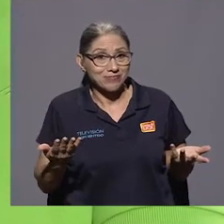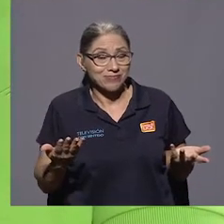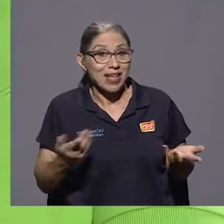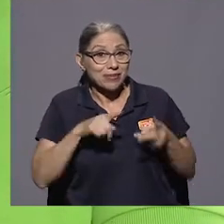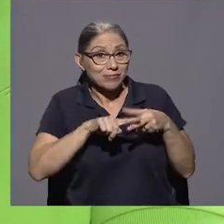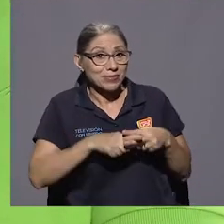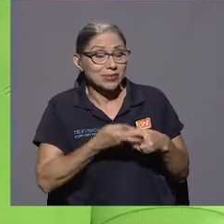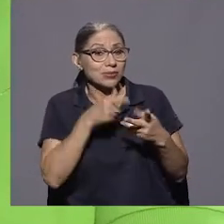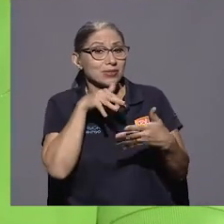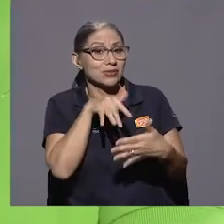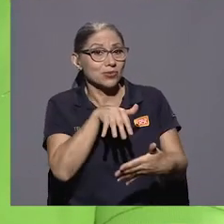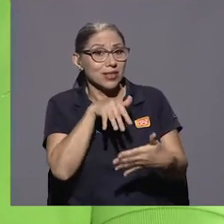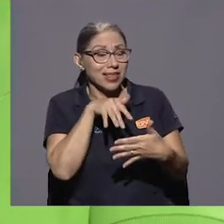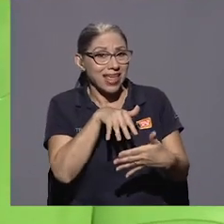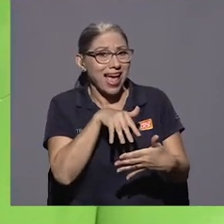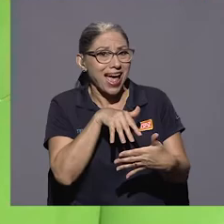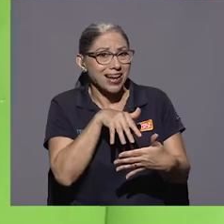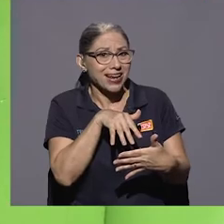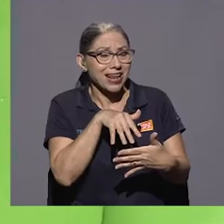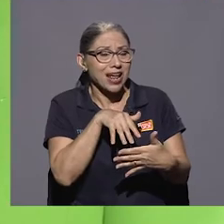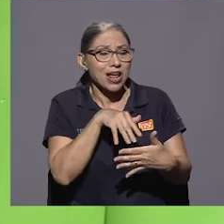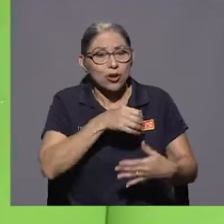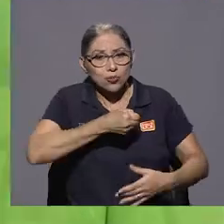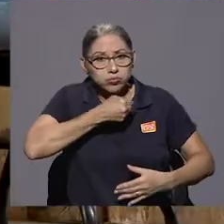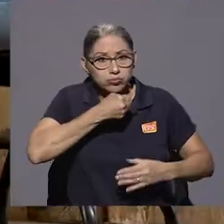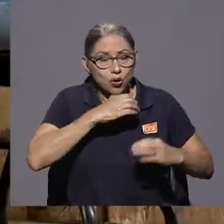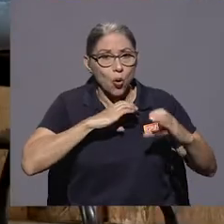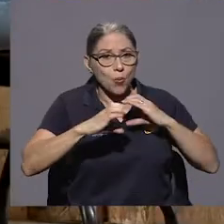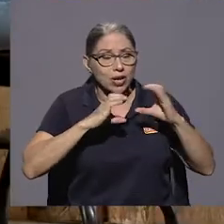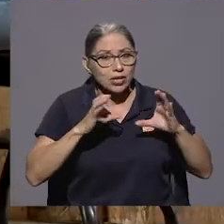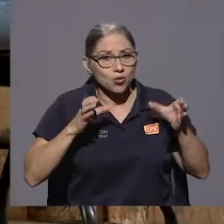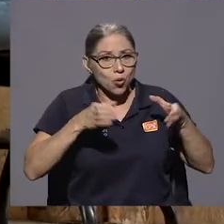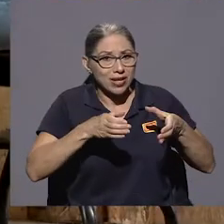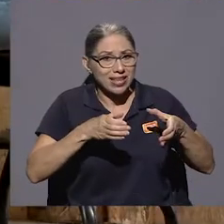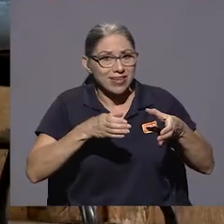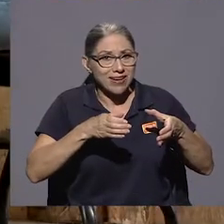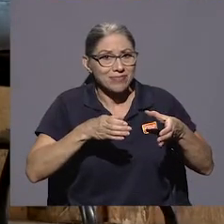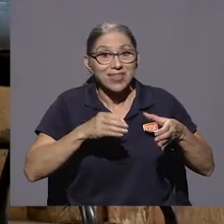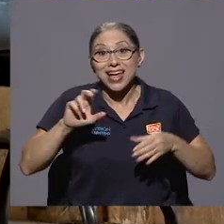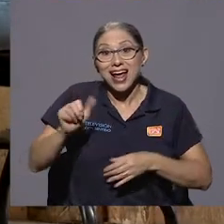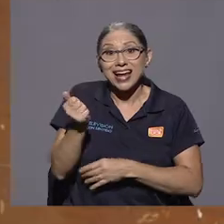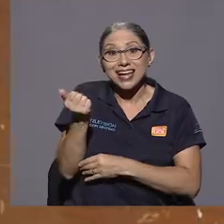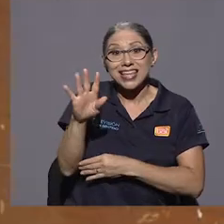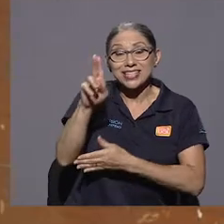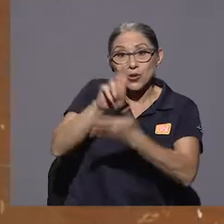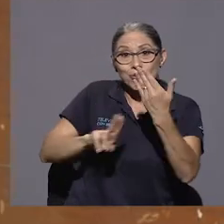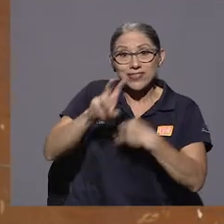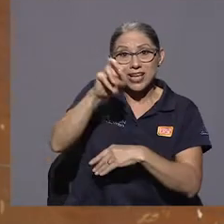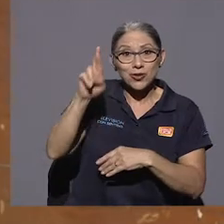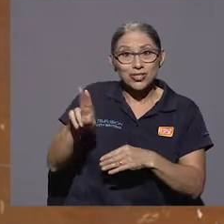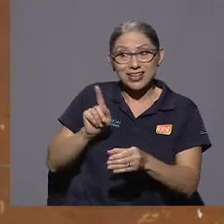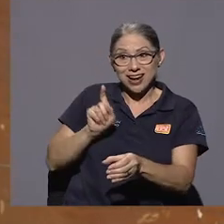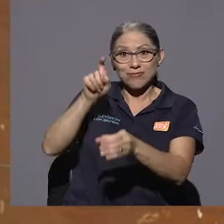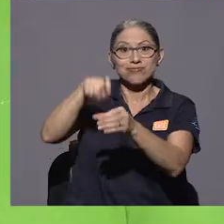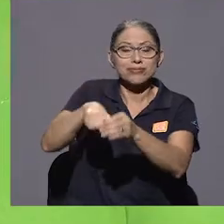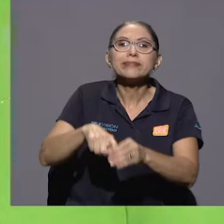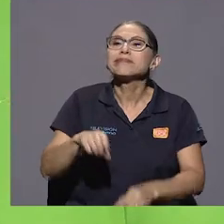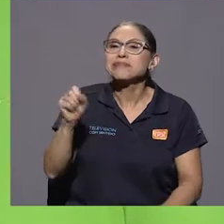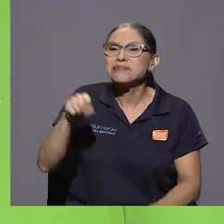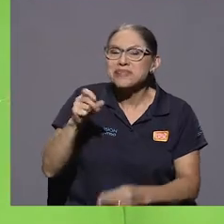Empezás a estudiar en Ciencias de la Comunicación Colectiva y te acoge el Canal 15 Universidad de Costa Rica.